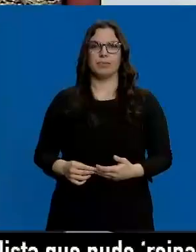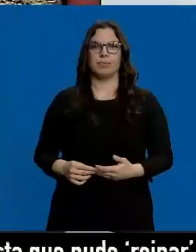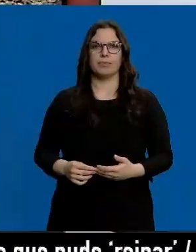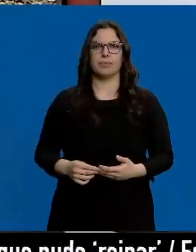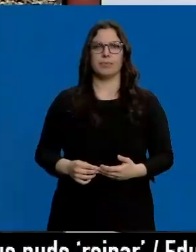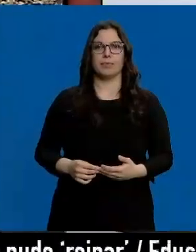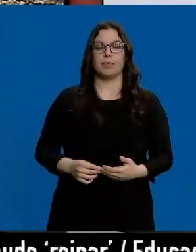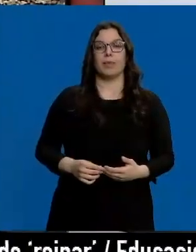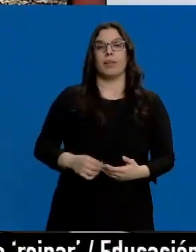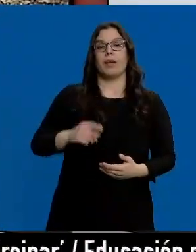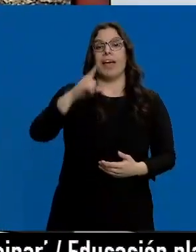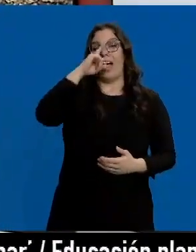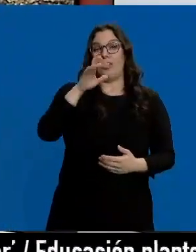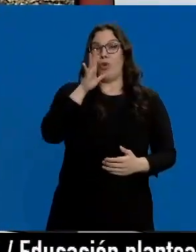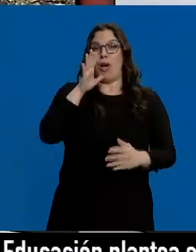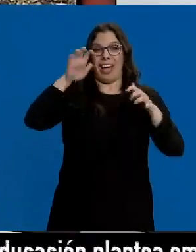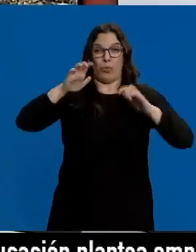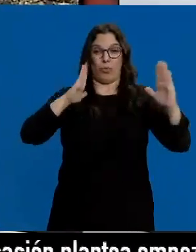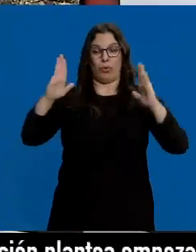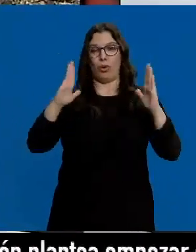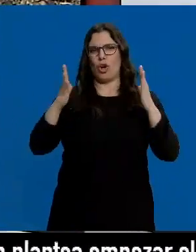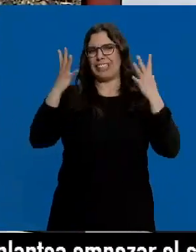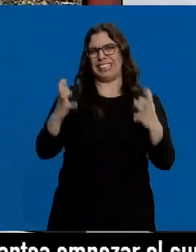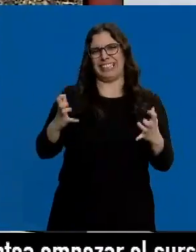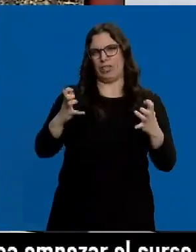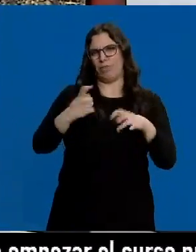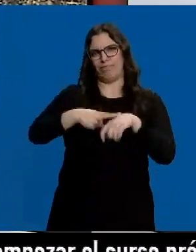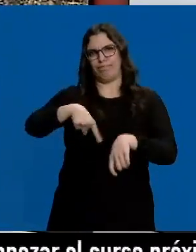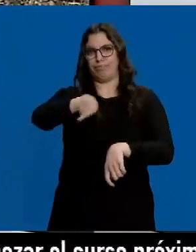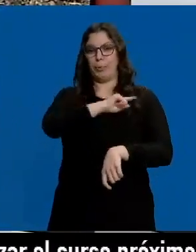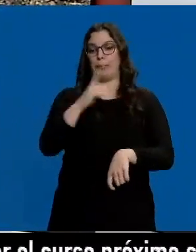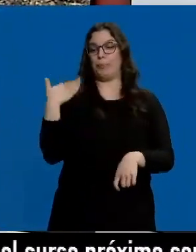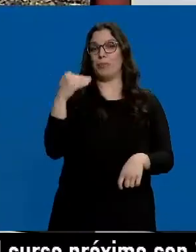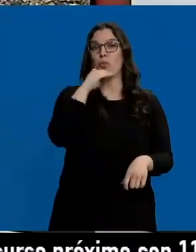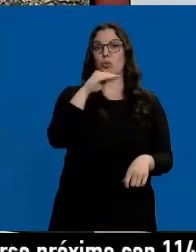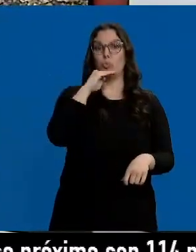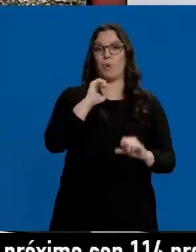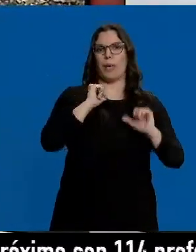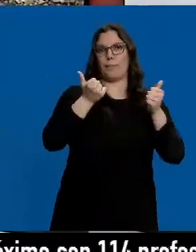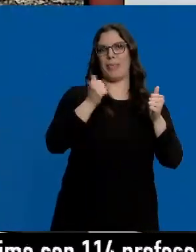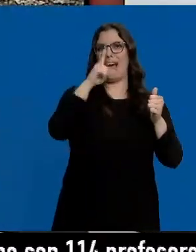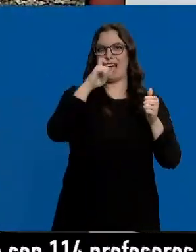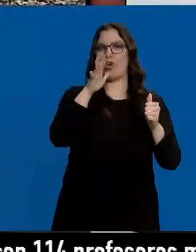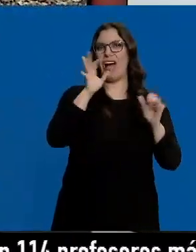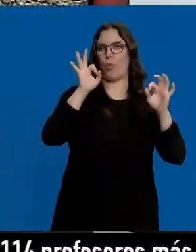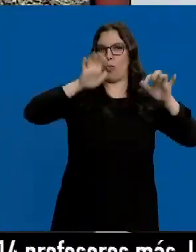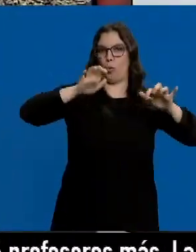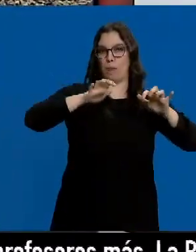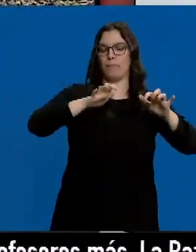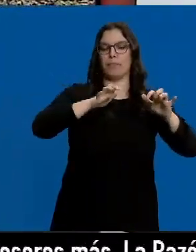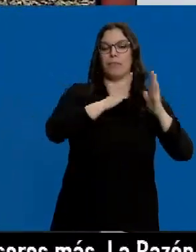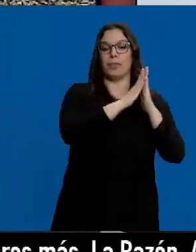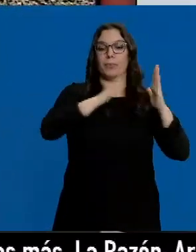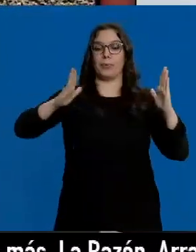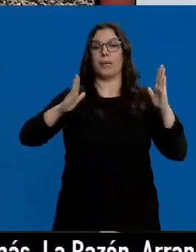El año hidrológico está siendo más seco de lo normal. Desde el pasado mes de octubre, cuando se empieza a contabilizar, ha llovido, fíjense,